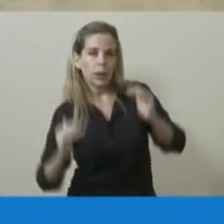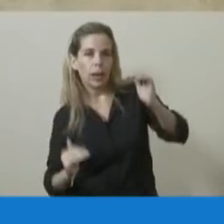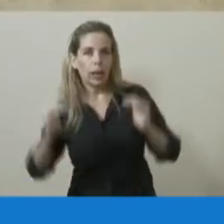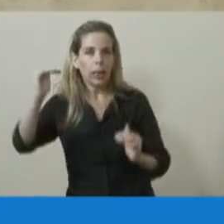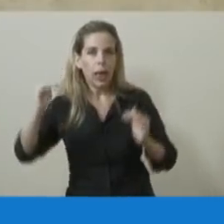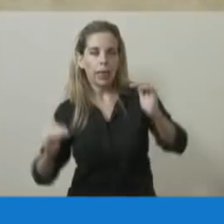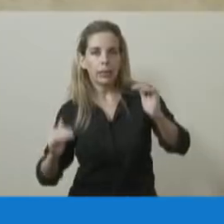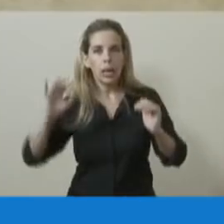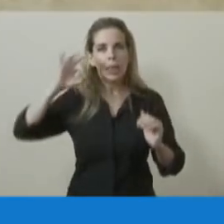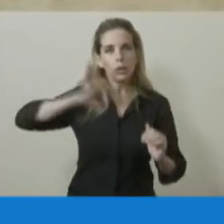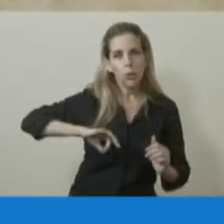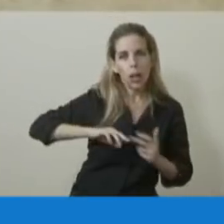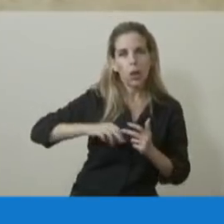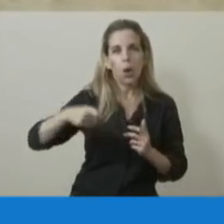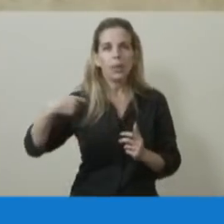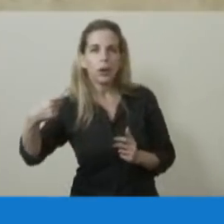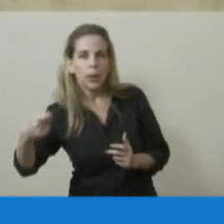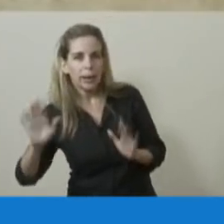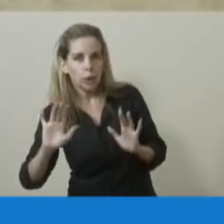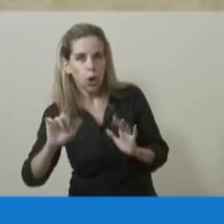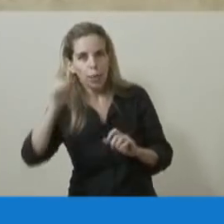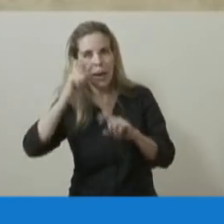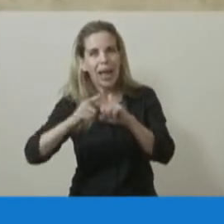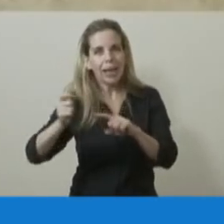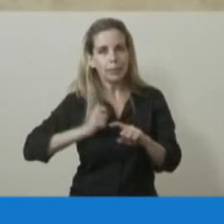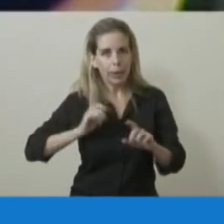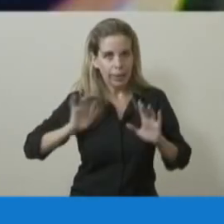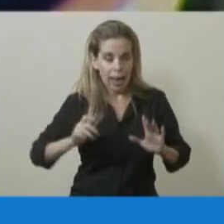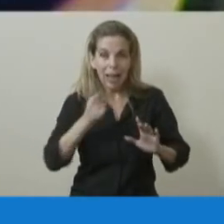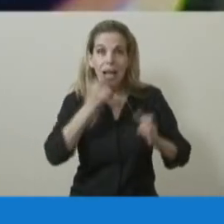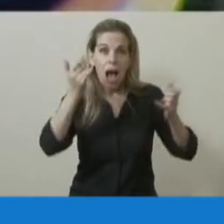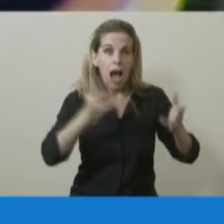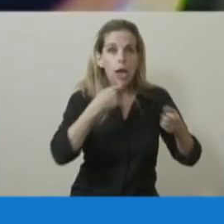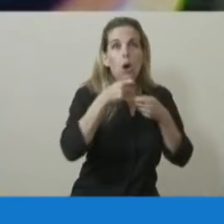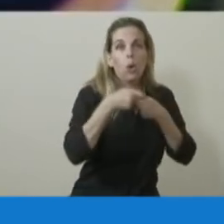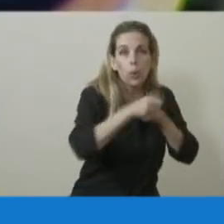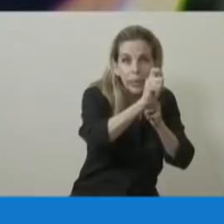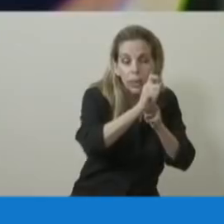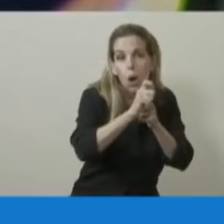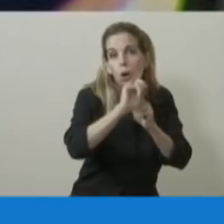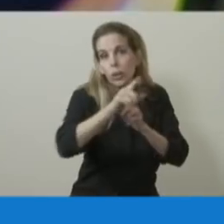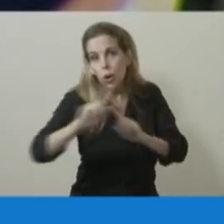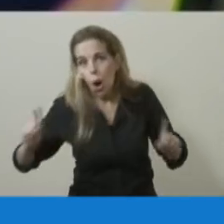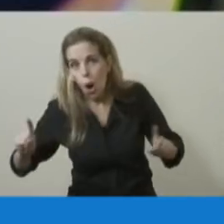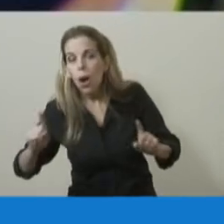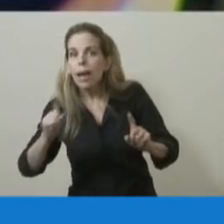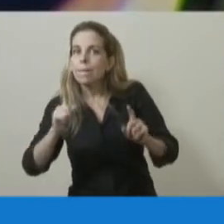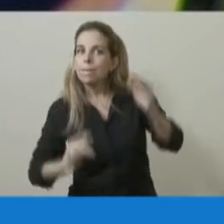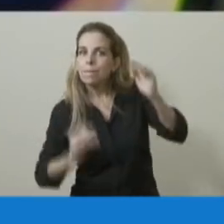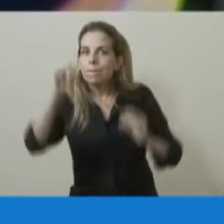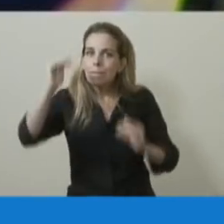que todos hemos visto, ¿no? Según se haya hecho el juicio o no, el resultado era otro. Y eso no es justo.